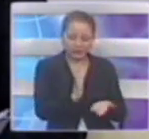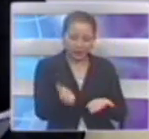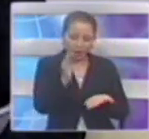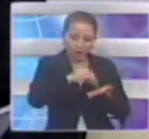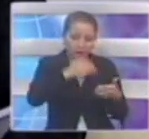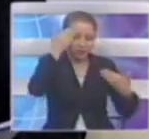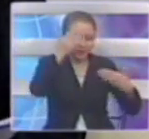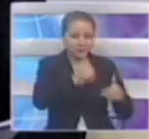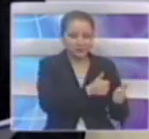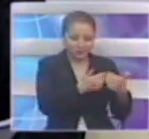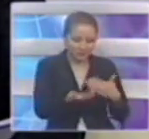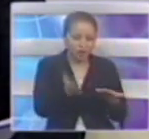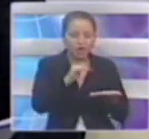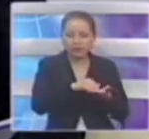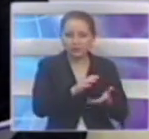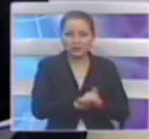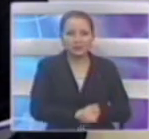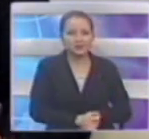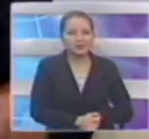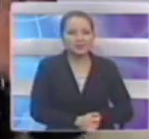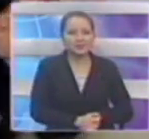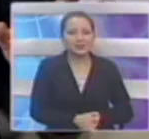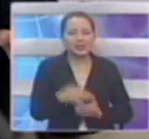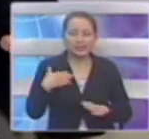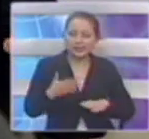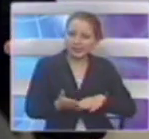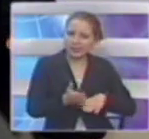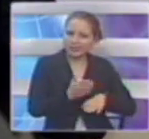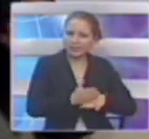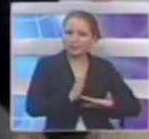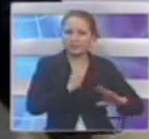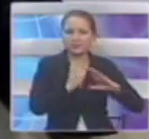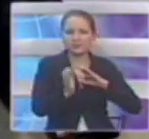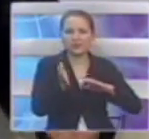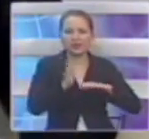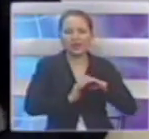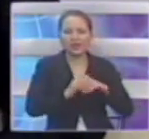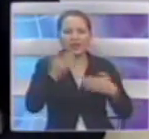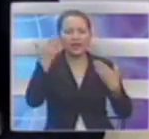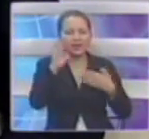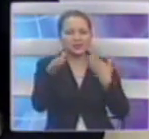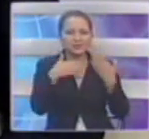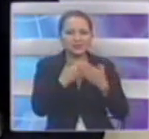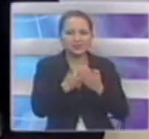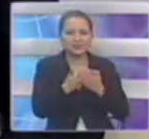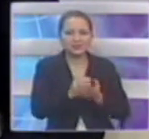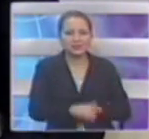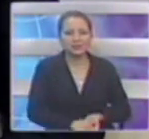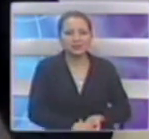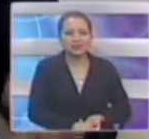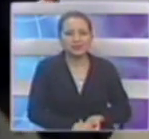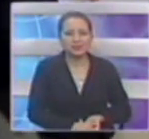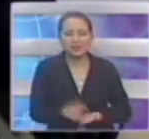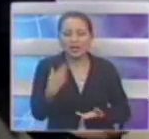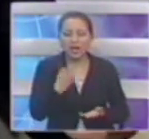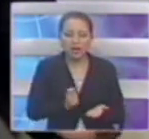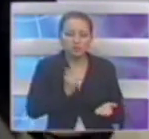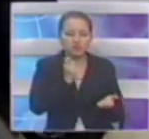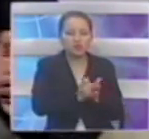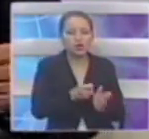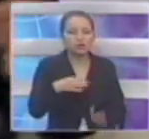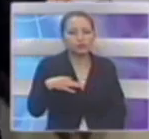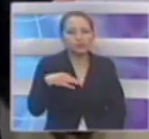Bienvenido, asambleísta, nuevamente. Muchas gracias. Habíamos hablado de esta polémica generada por los aportes